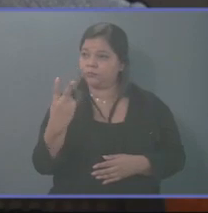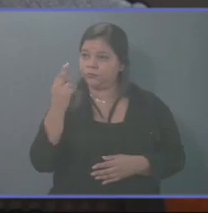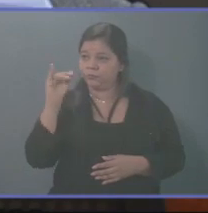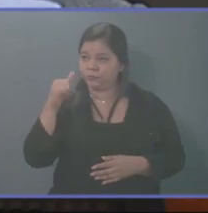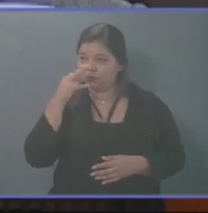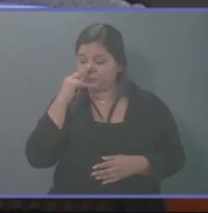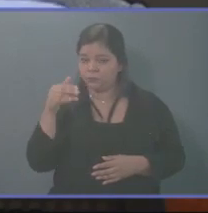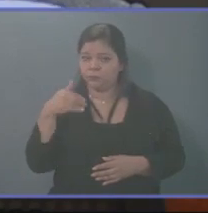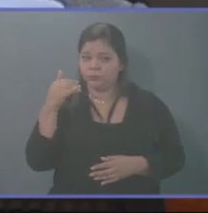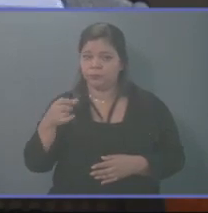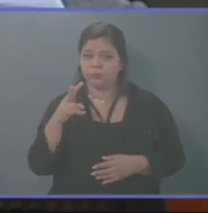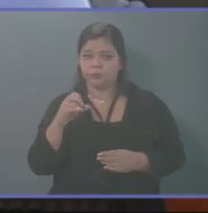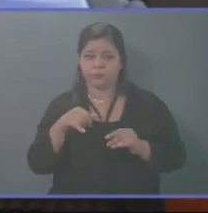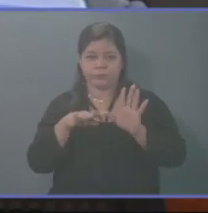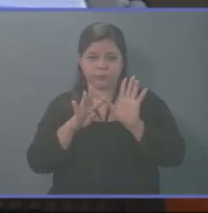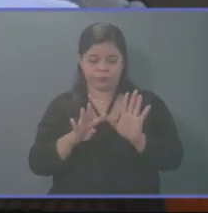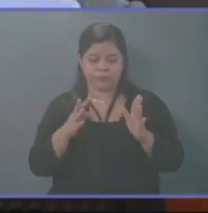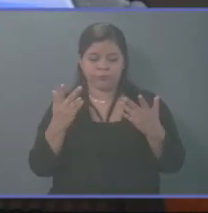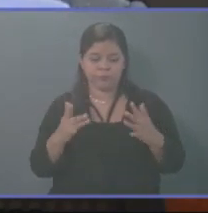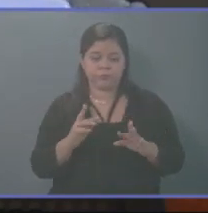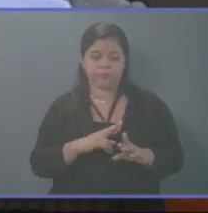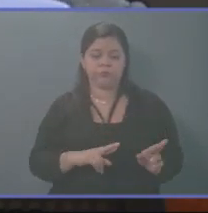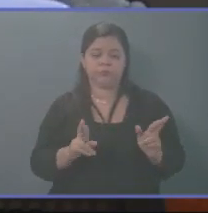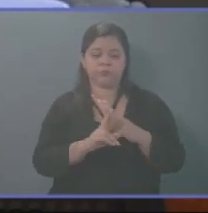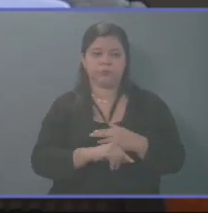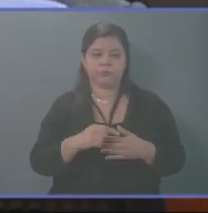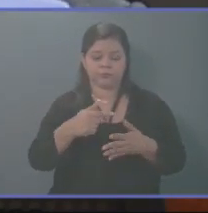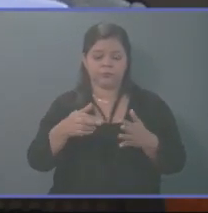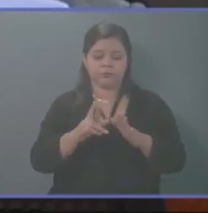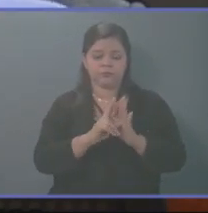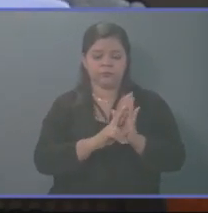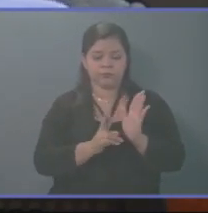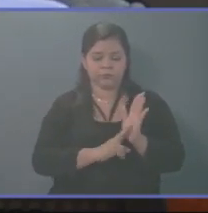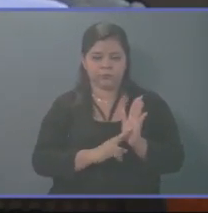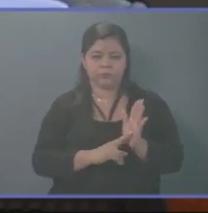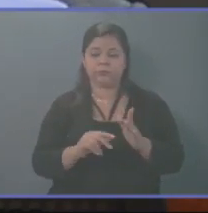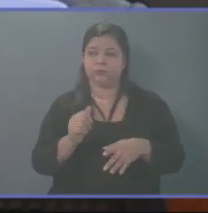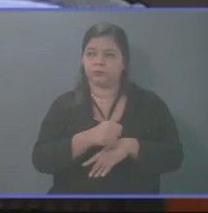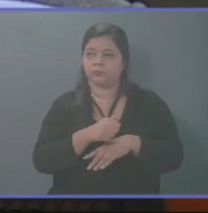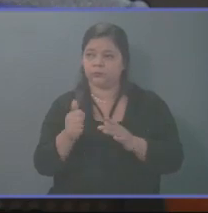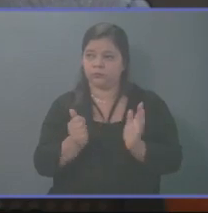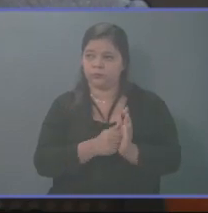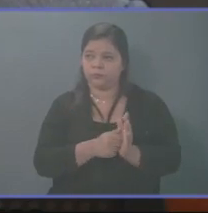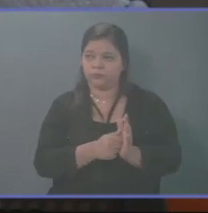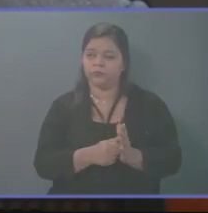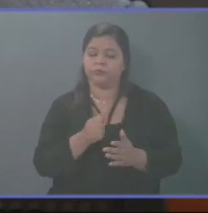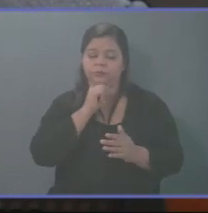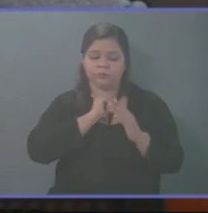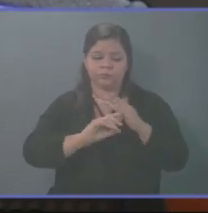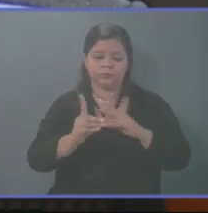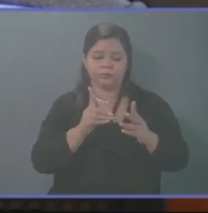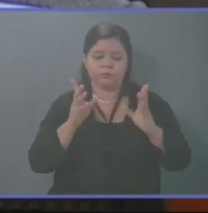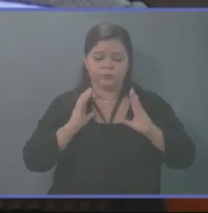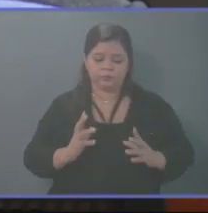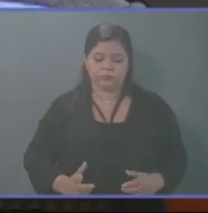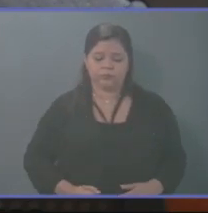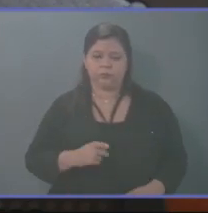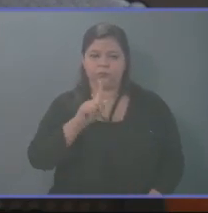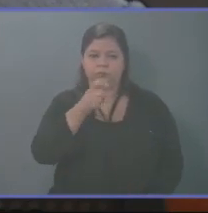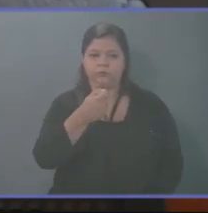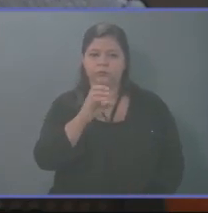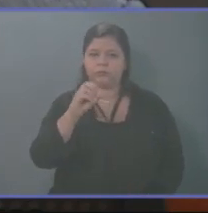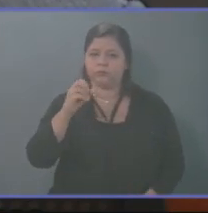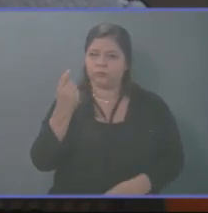del 2019, se emitieron reformas al reglamento interno del órgano ejecutivo, publicado en el Diario Oficial número